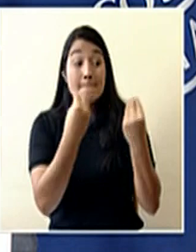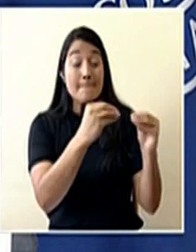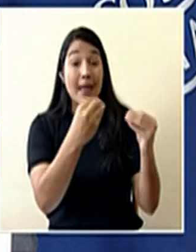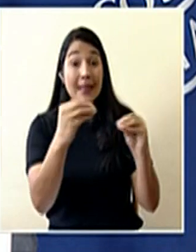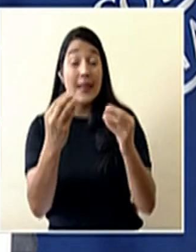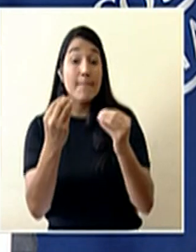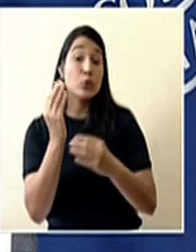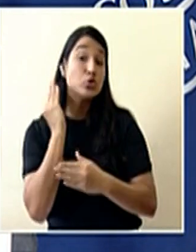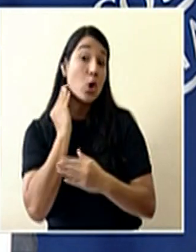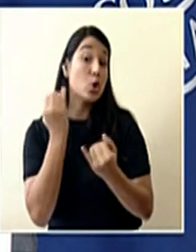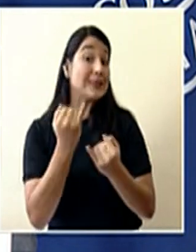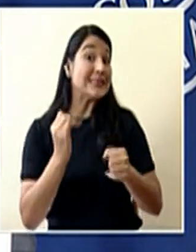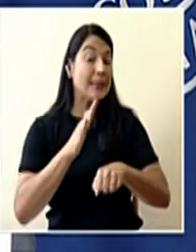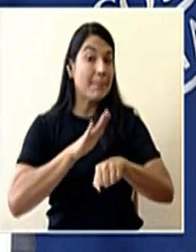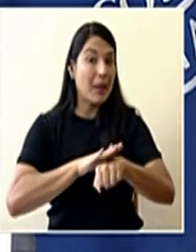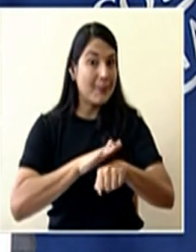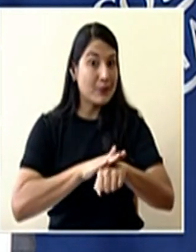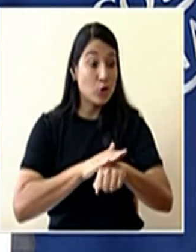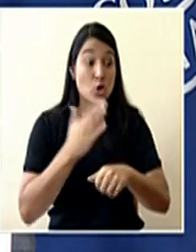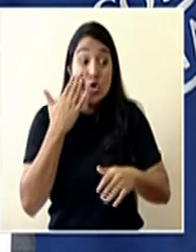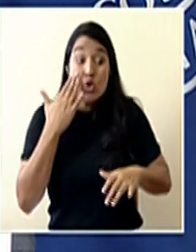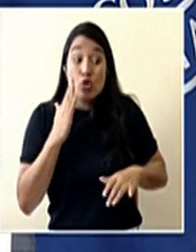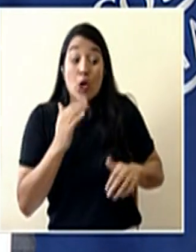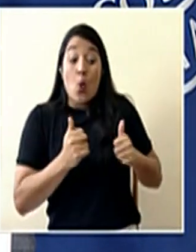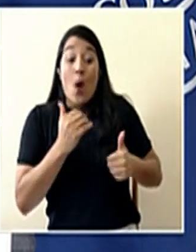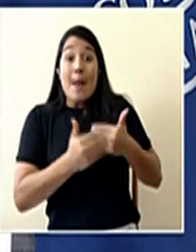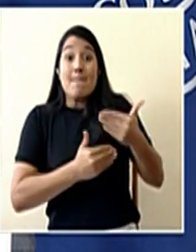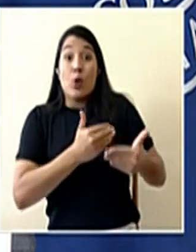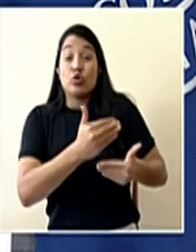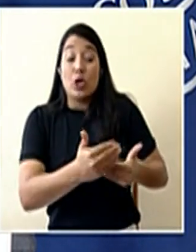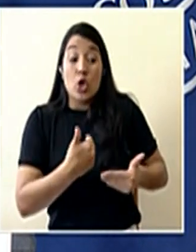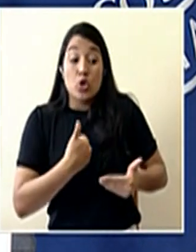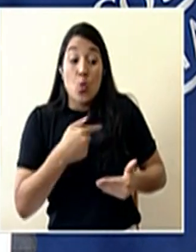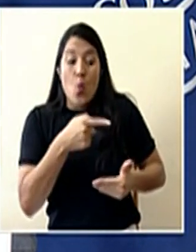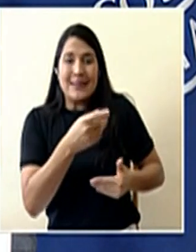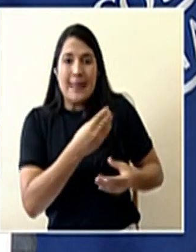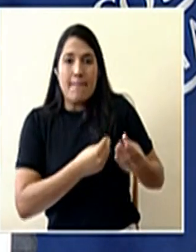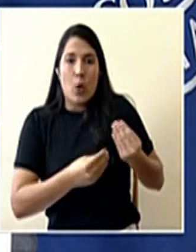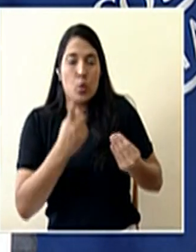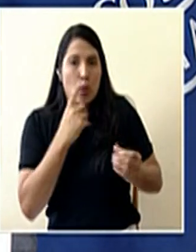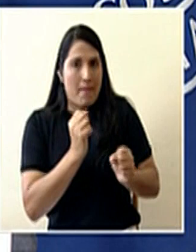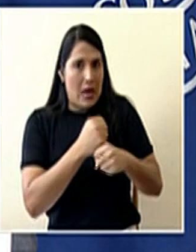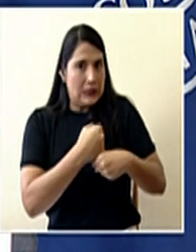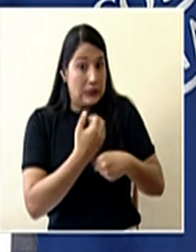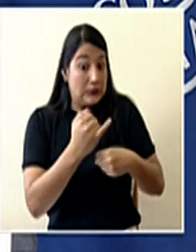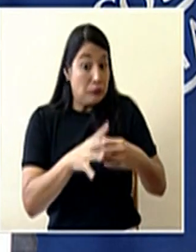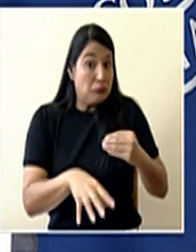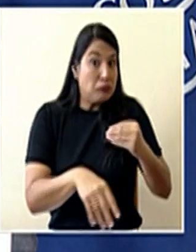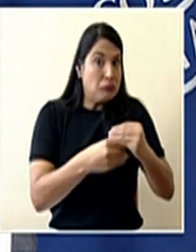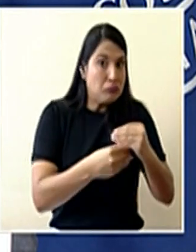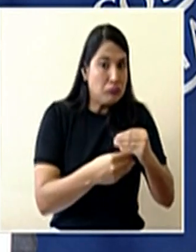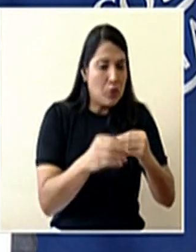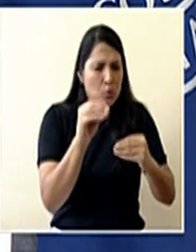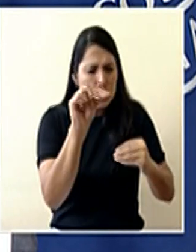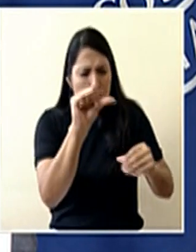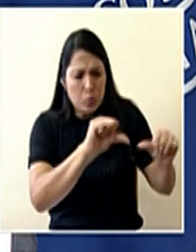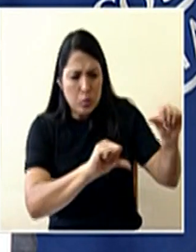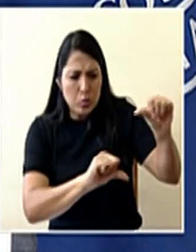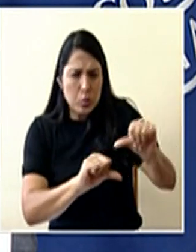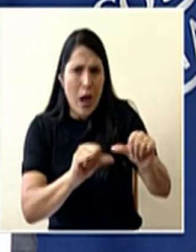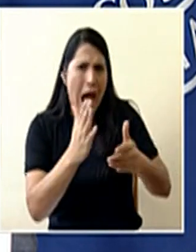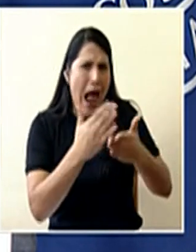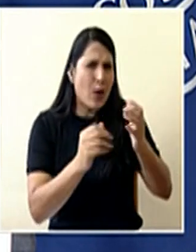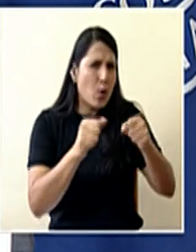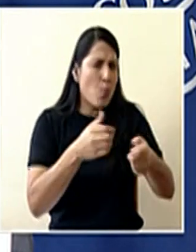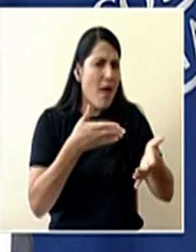certeza de el proceso que se siguió para producirlo. Se incorporaron, por ejemplo, algunos ingredientes que pueden ser nocivos para la